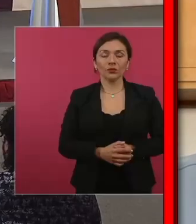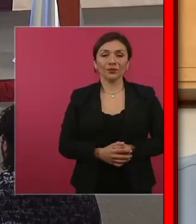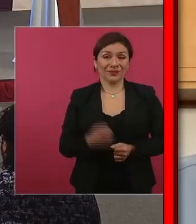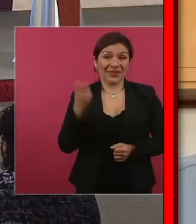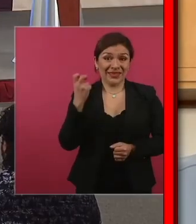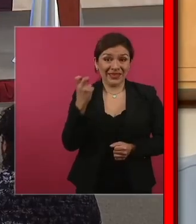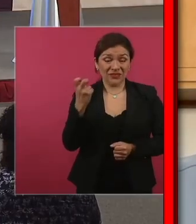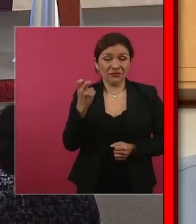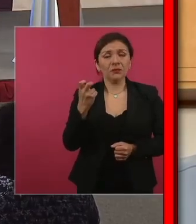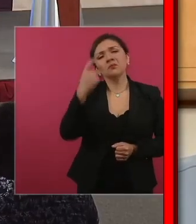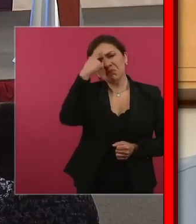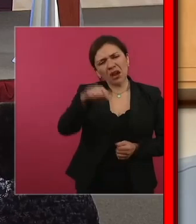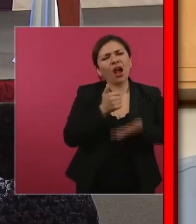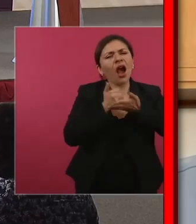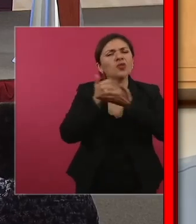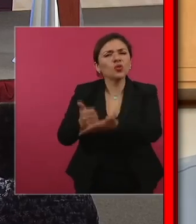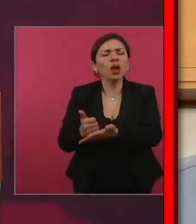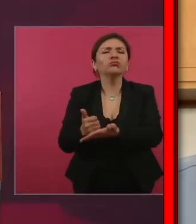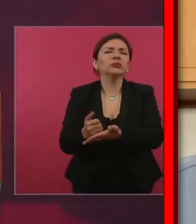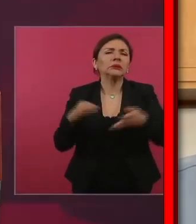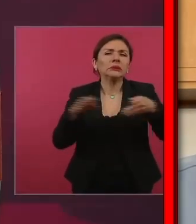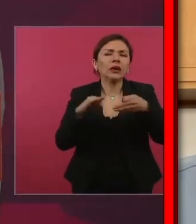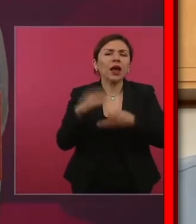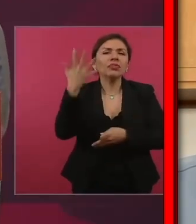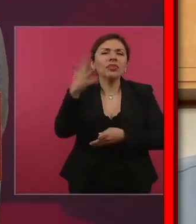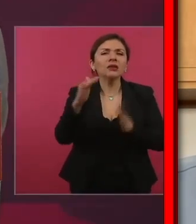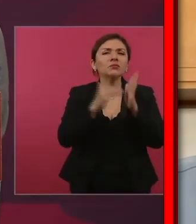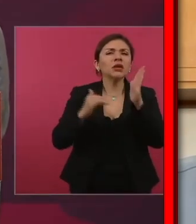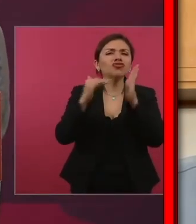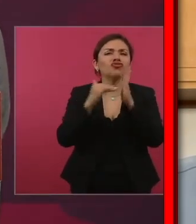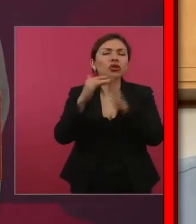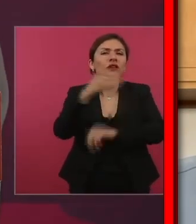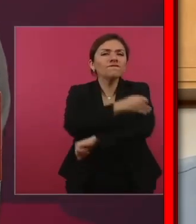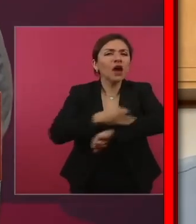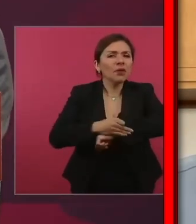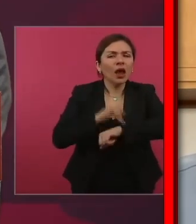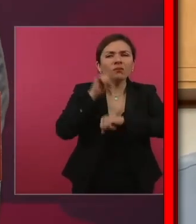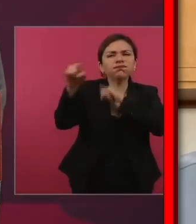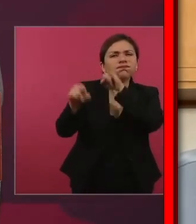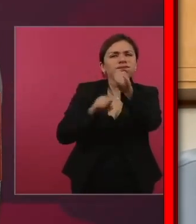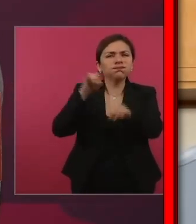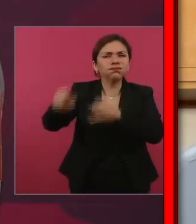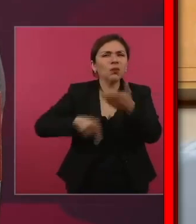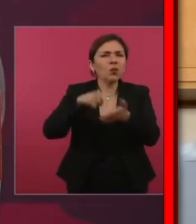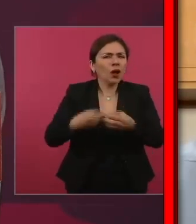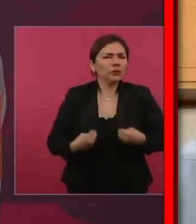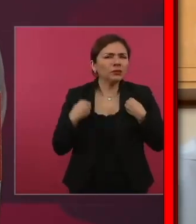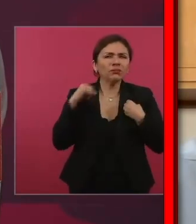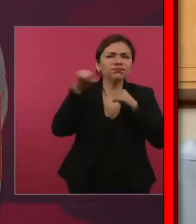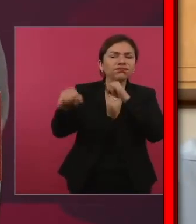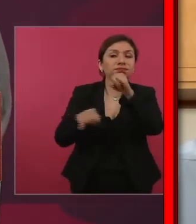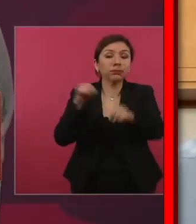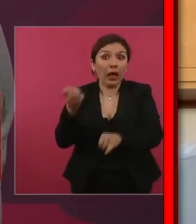10 millones de familias de los lugares más apartados esto